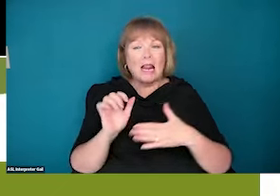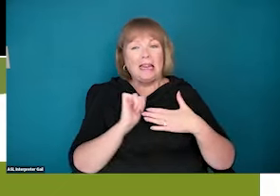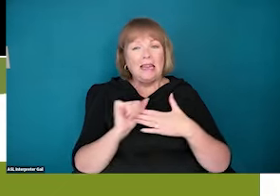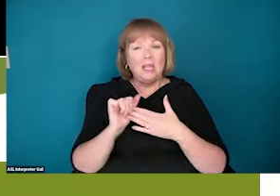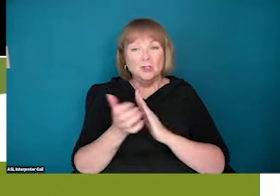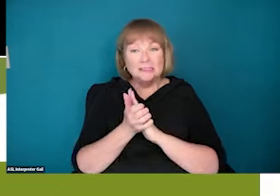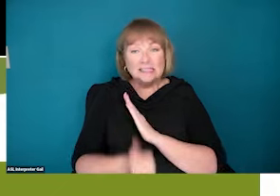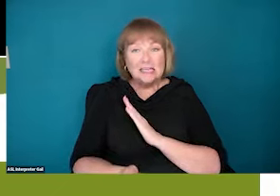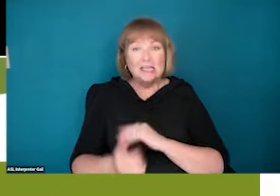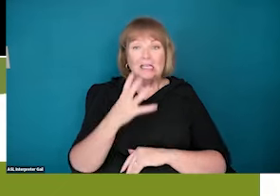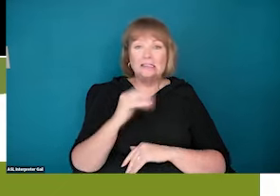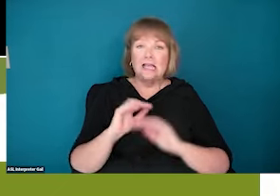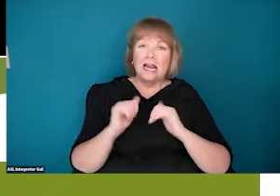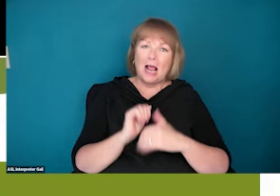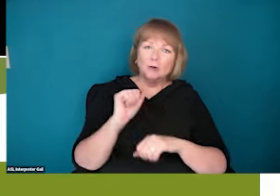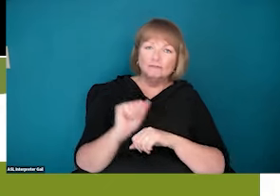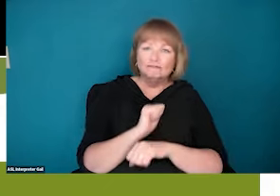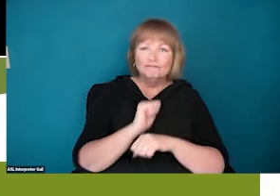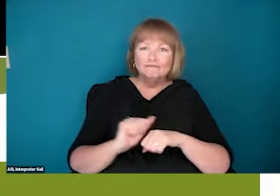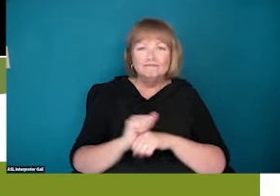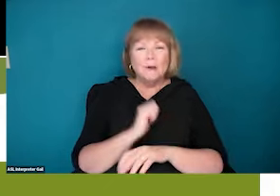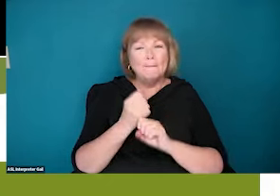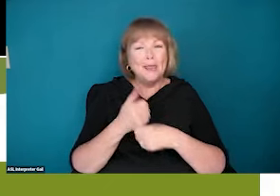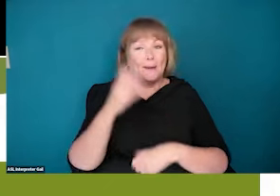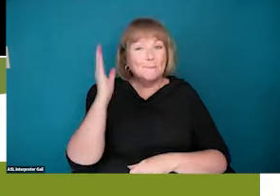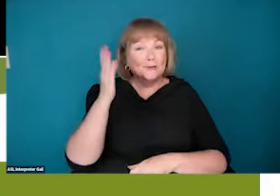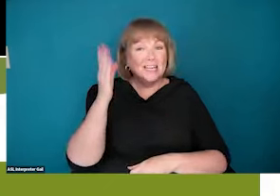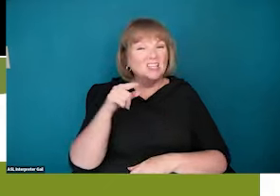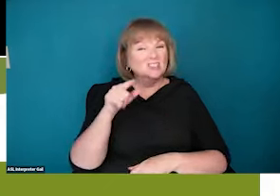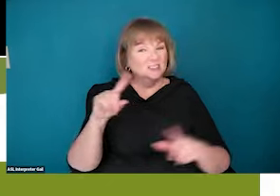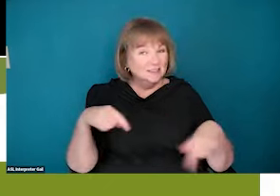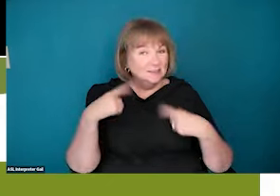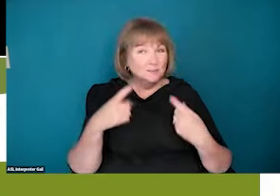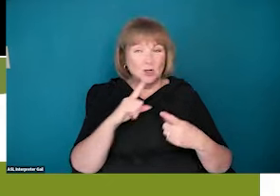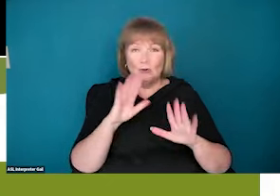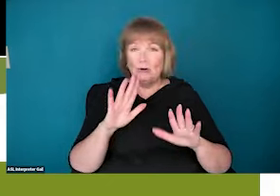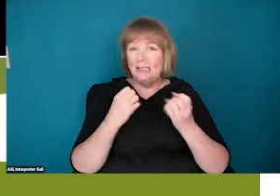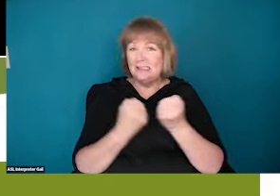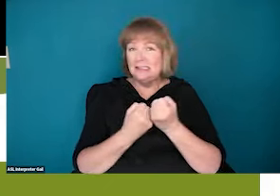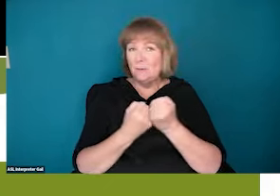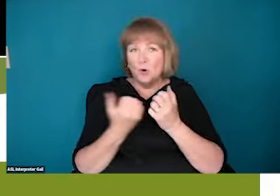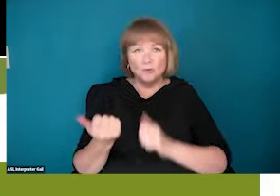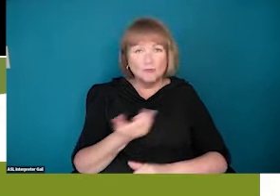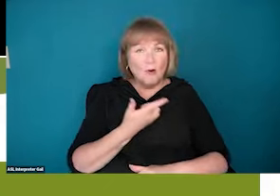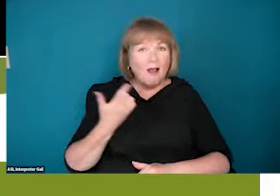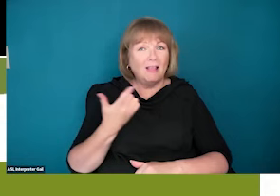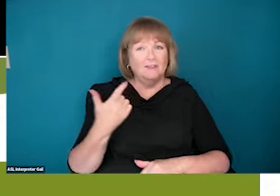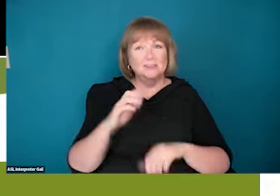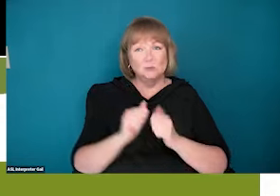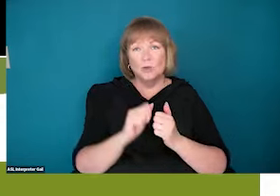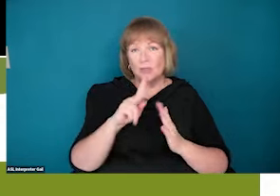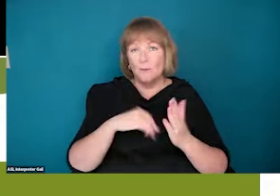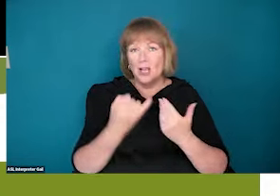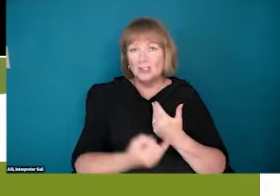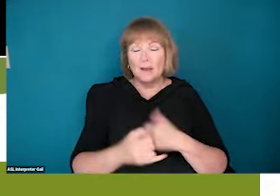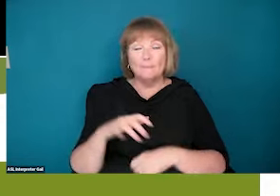individuos que son ahora abogados por sí mismos, los ha ayudado al entrenamiento,